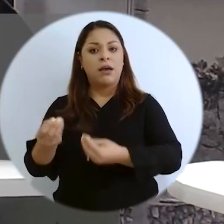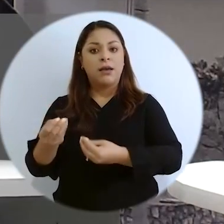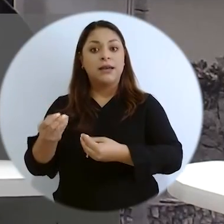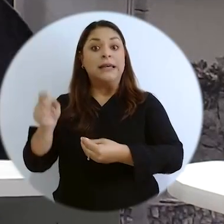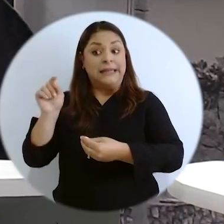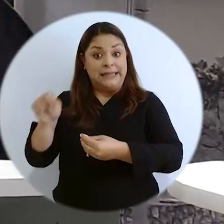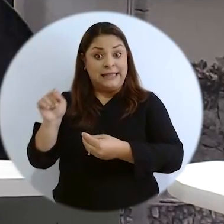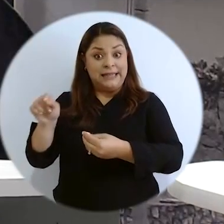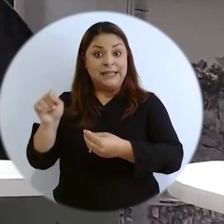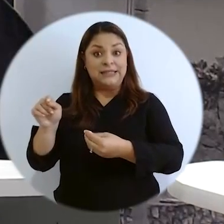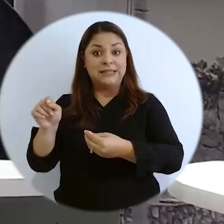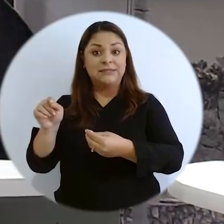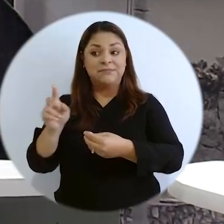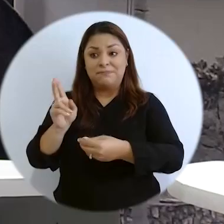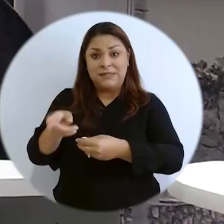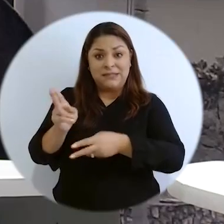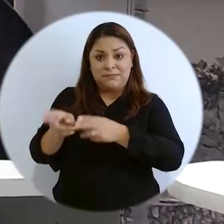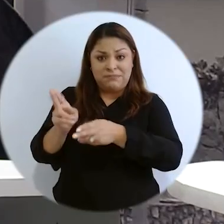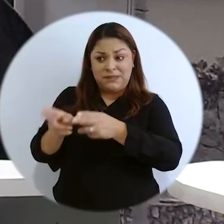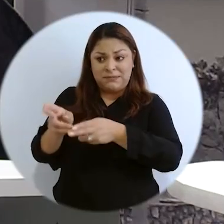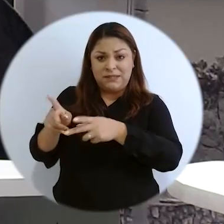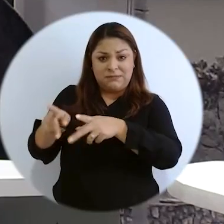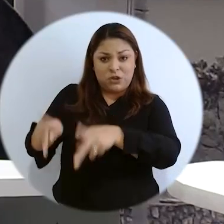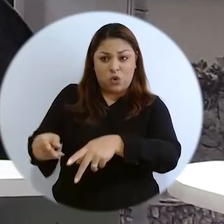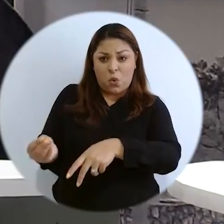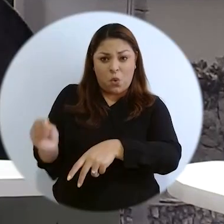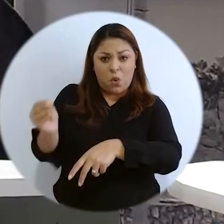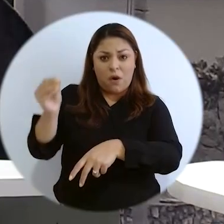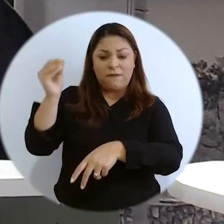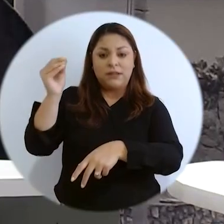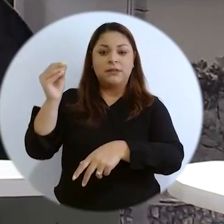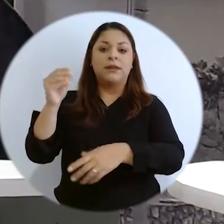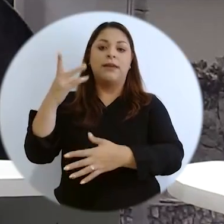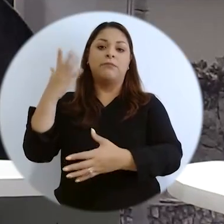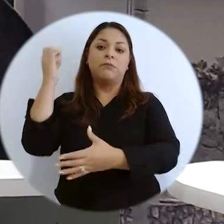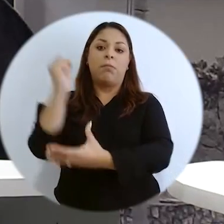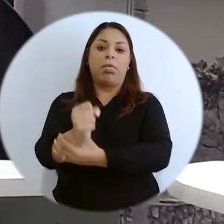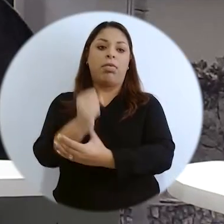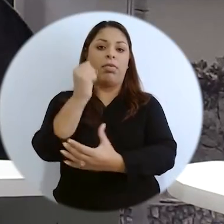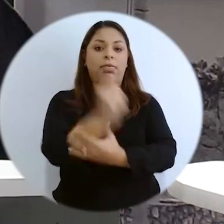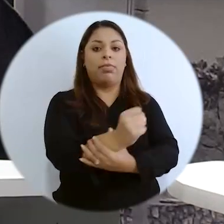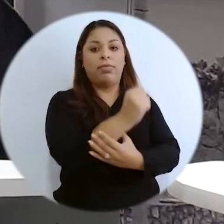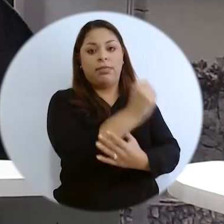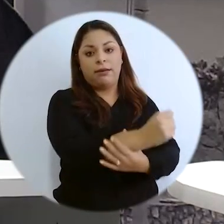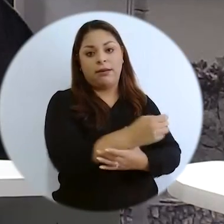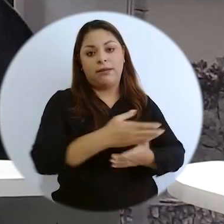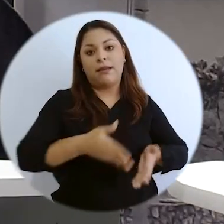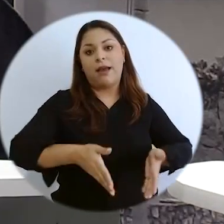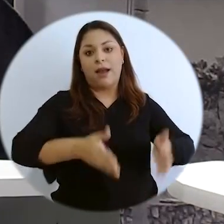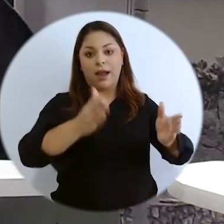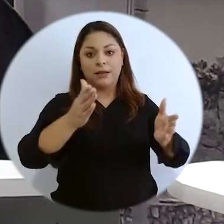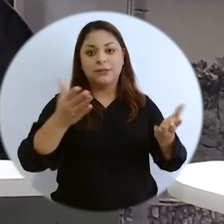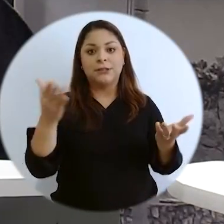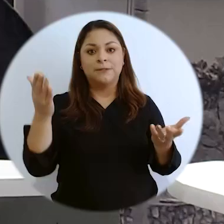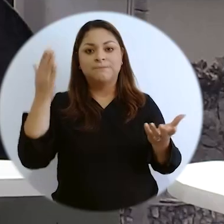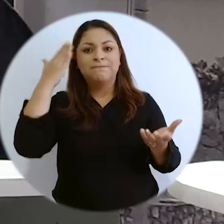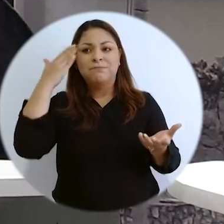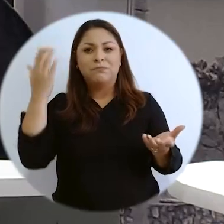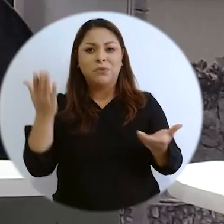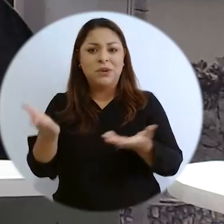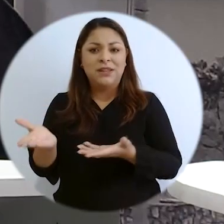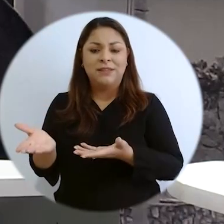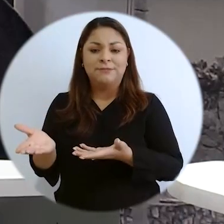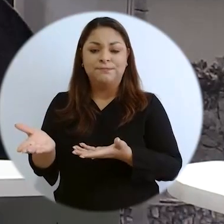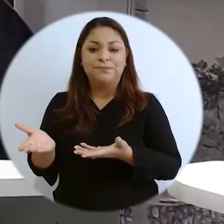estamos encontrando en estas mismas edades a personas asesinadas en la calle o que